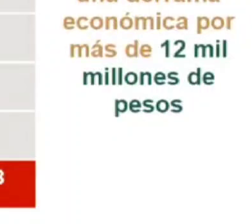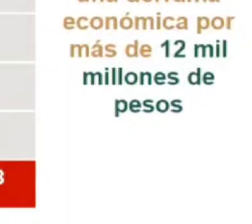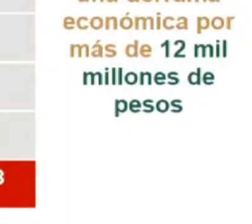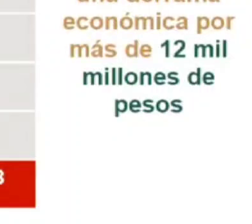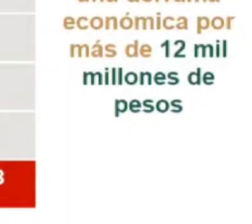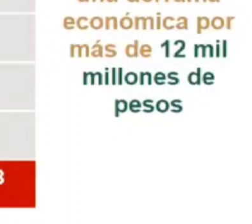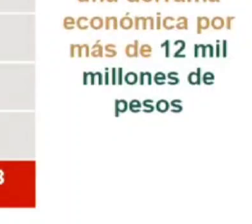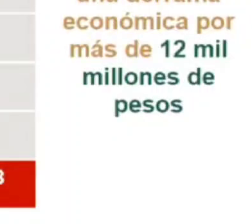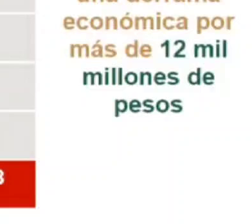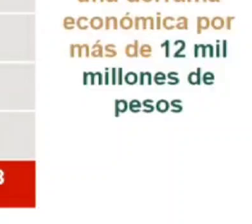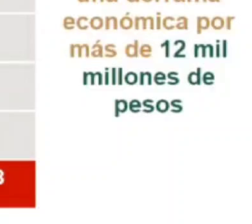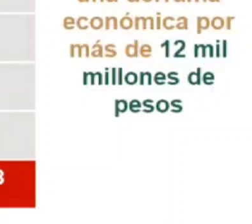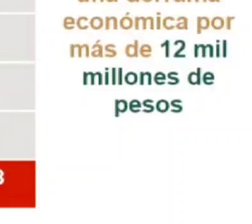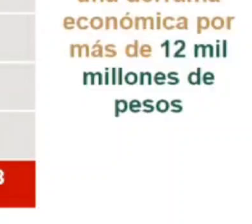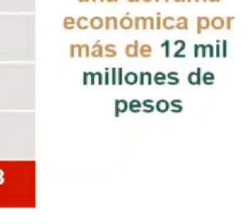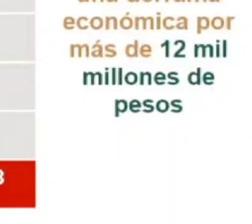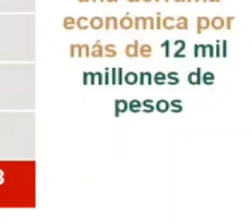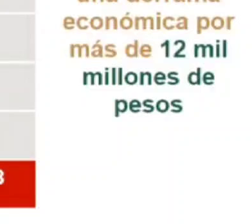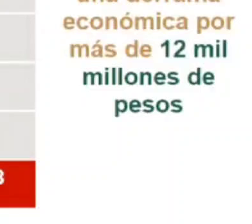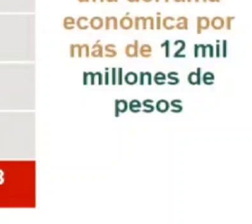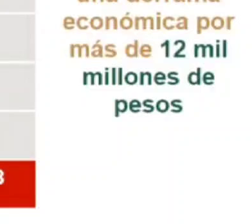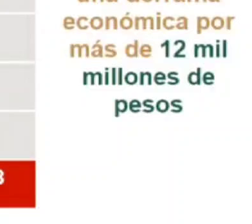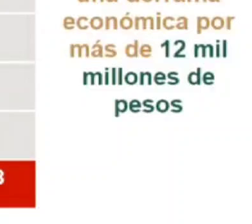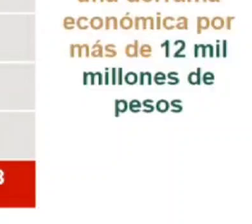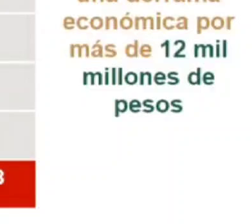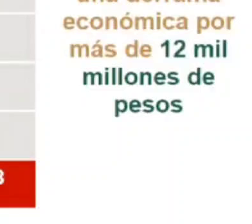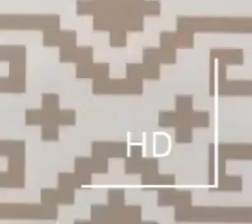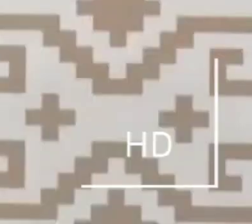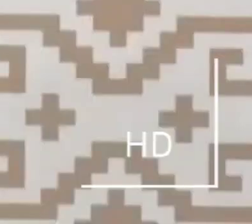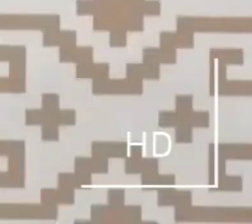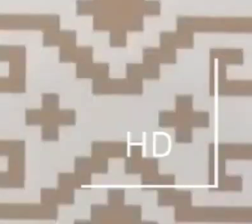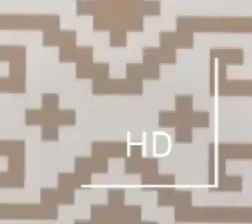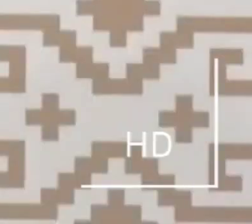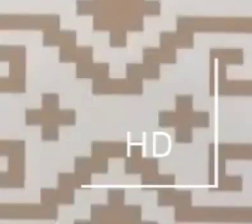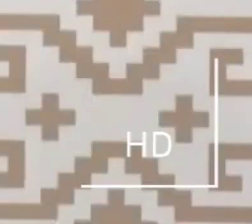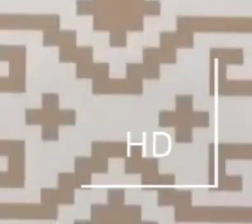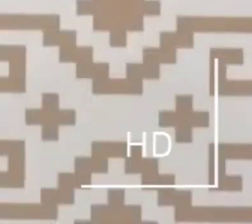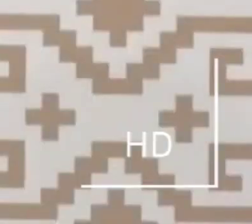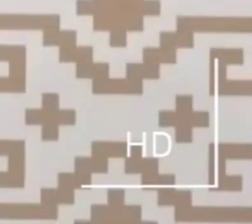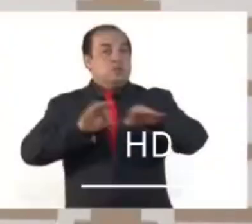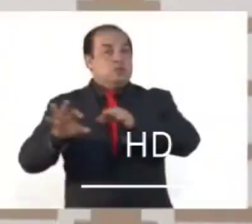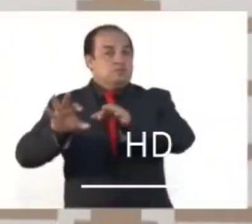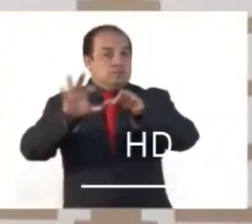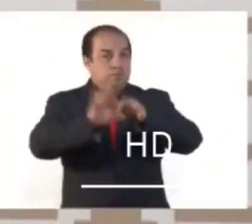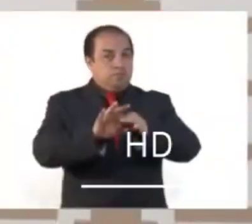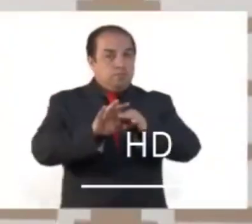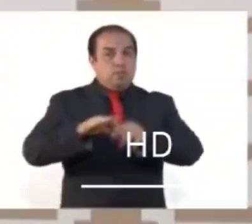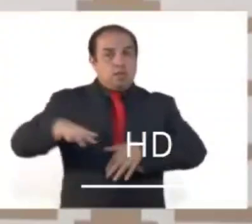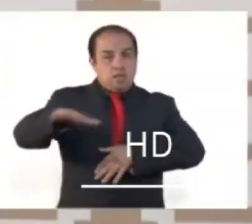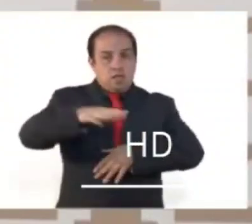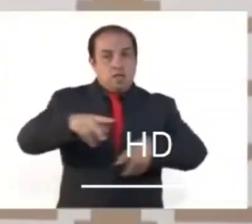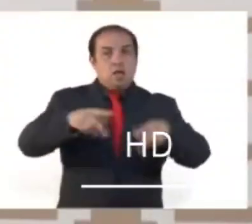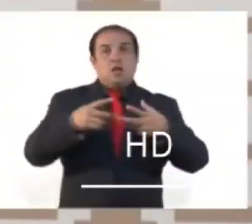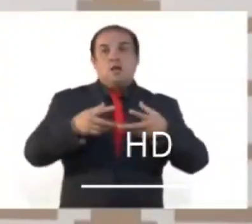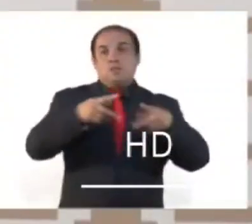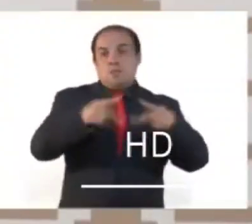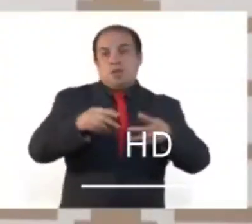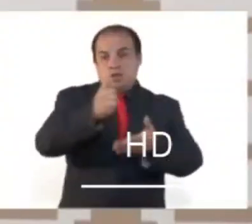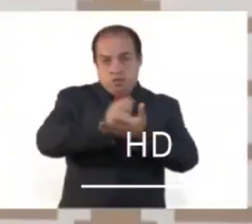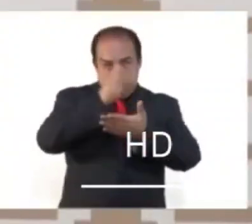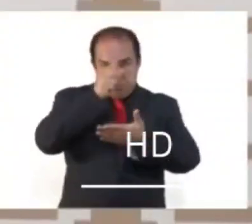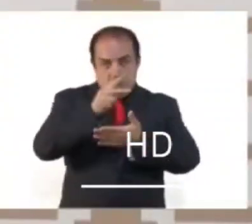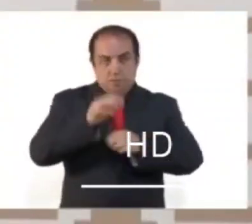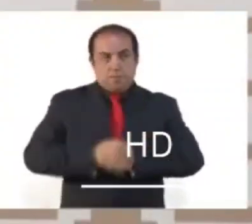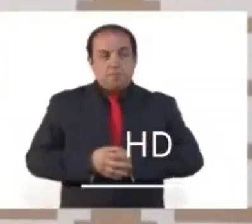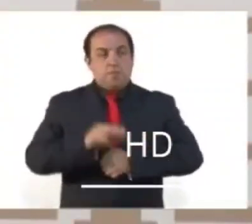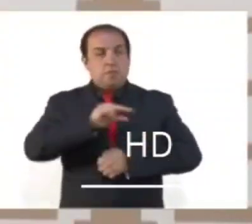2,082,928 personas. Vamos a seguir trabajando de la mano con el sector comercial de la ciudad, especialmente con